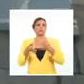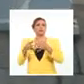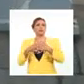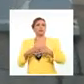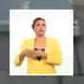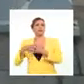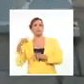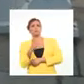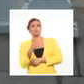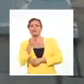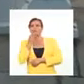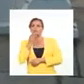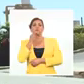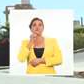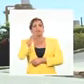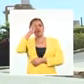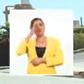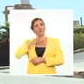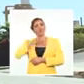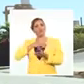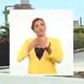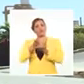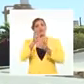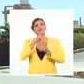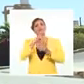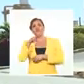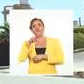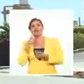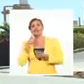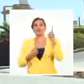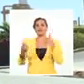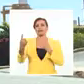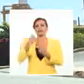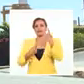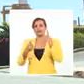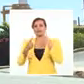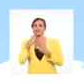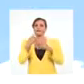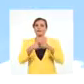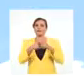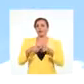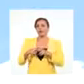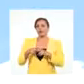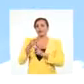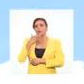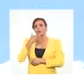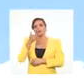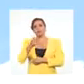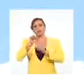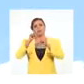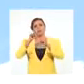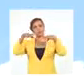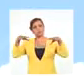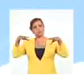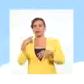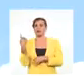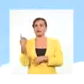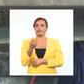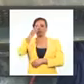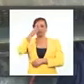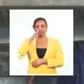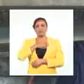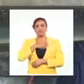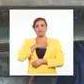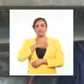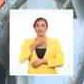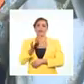y alternativas buscan la vitalidad en la generación y en el resto de los sectores